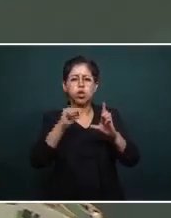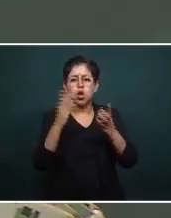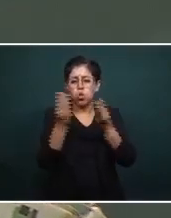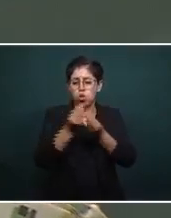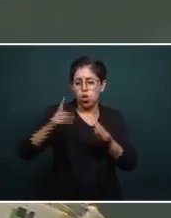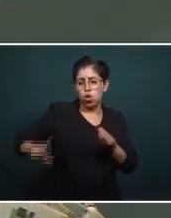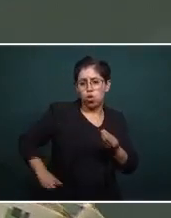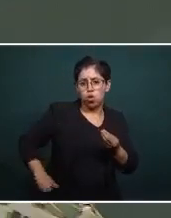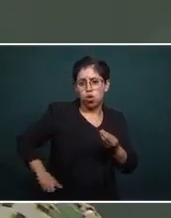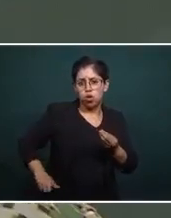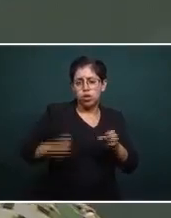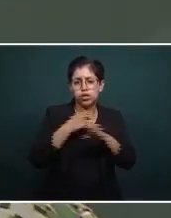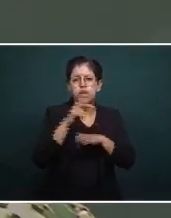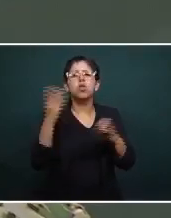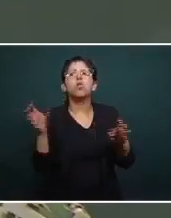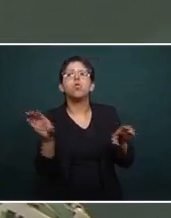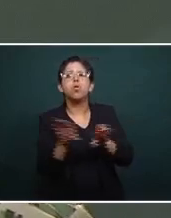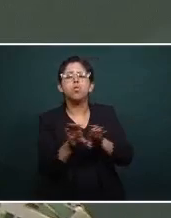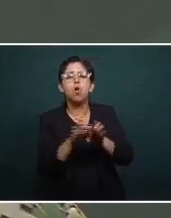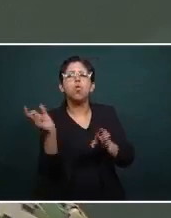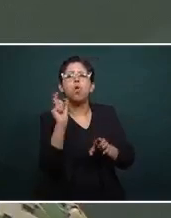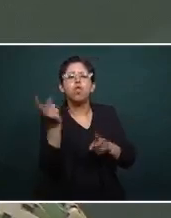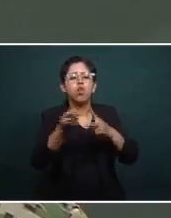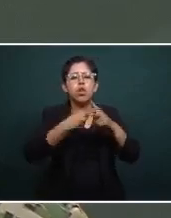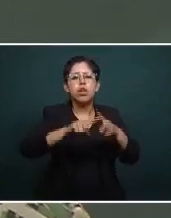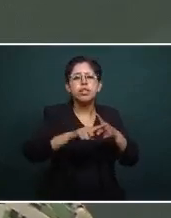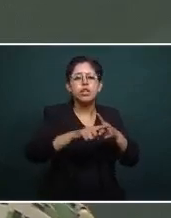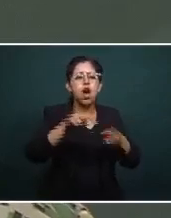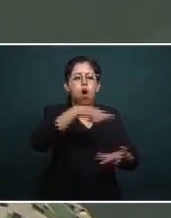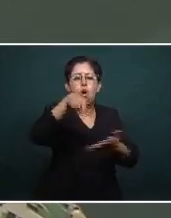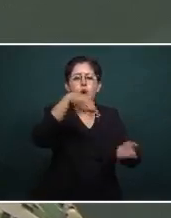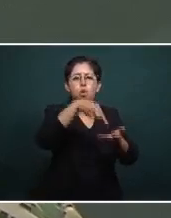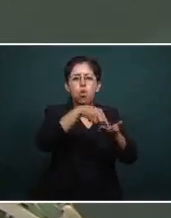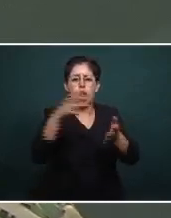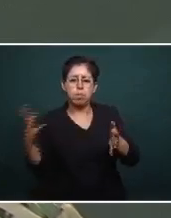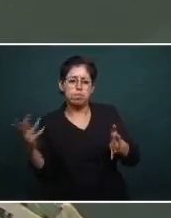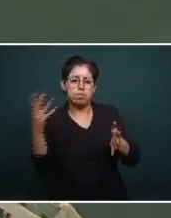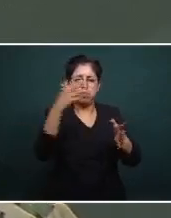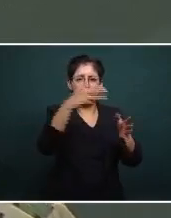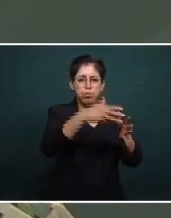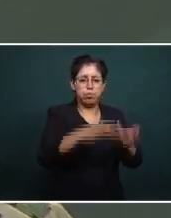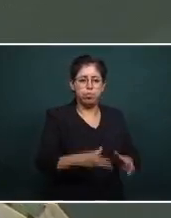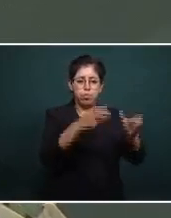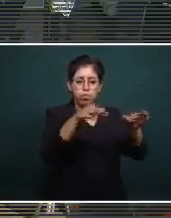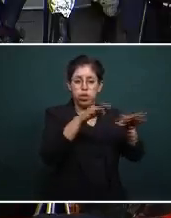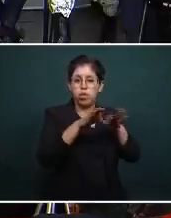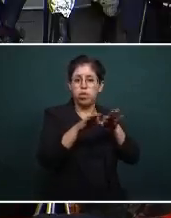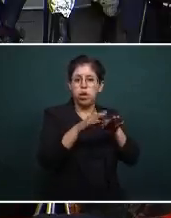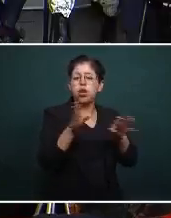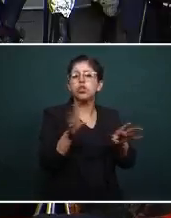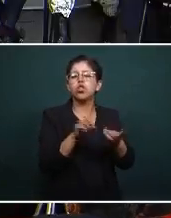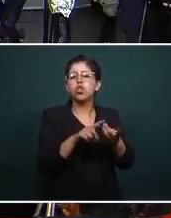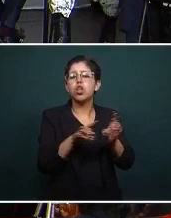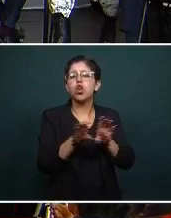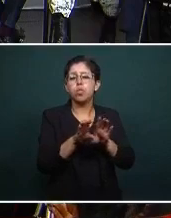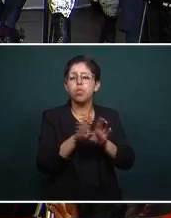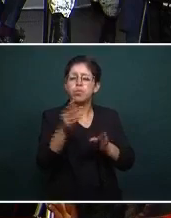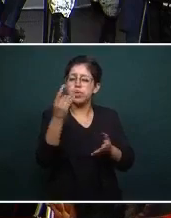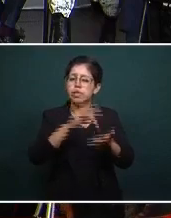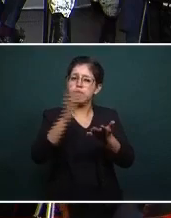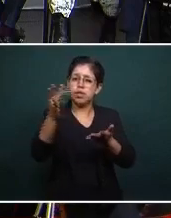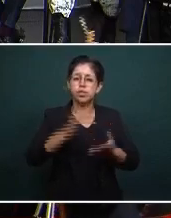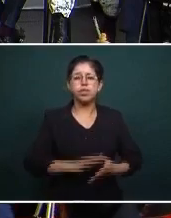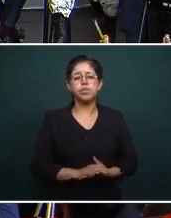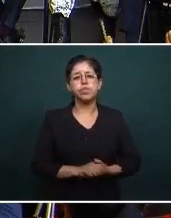estado para que nos dé un lugar donde se van a ubicar para reforzar a la Guardia Nacional. Ok, bueno, muchísimas